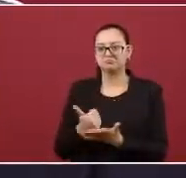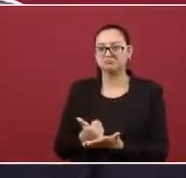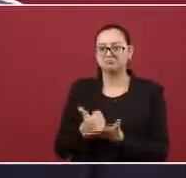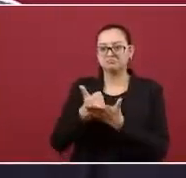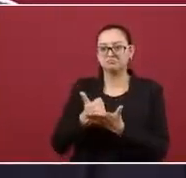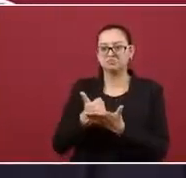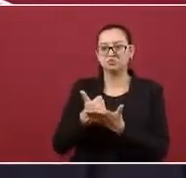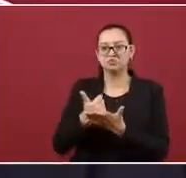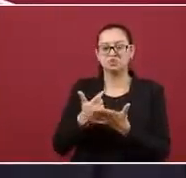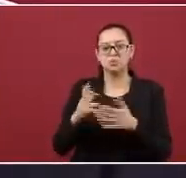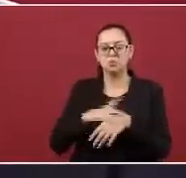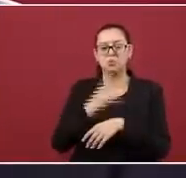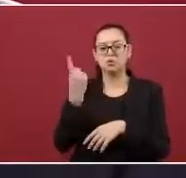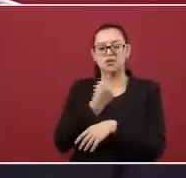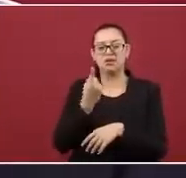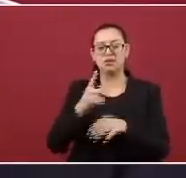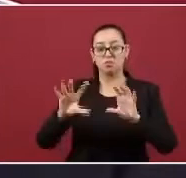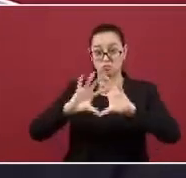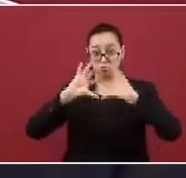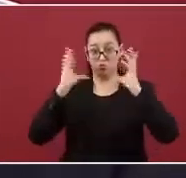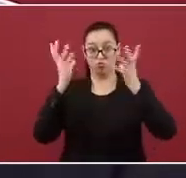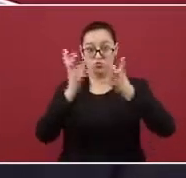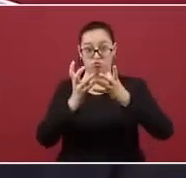especial en el mundo,